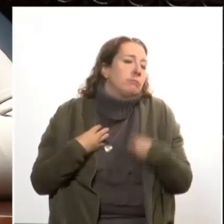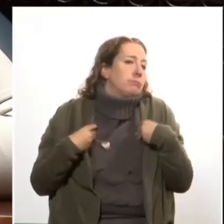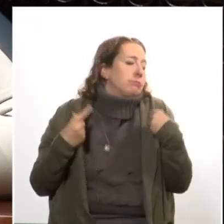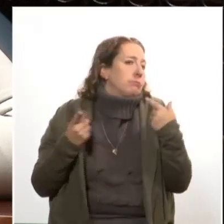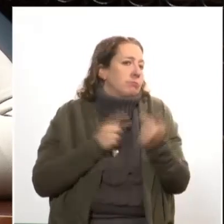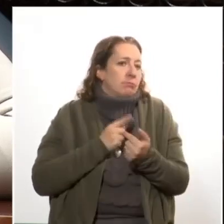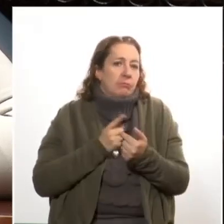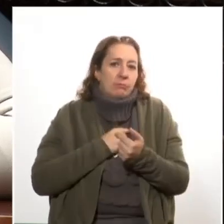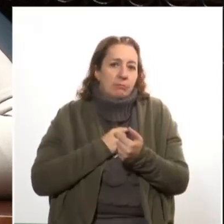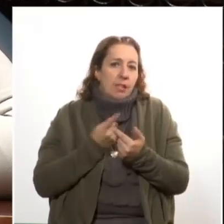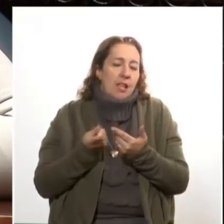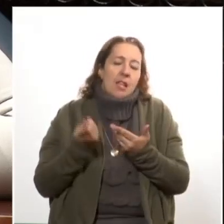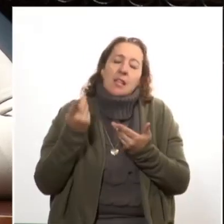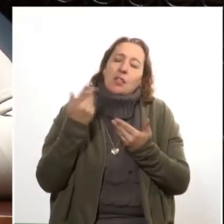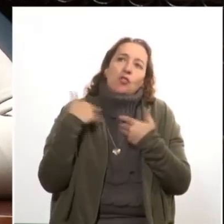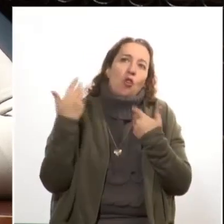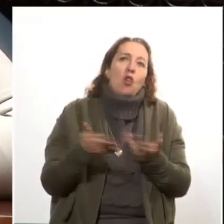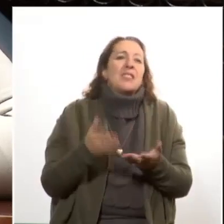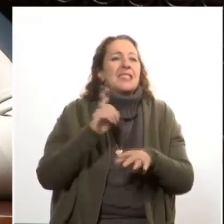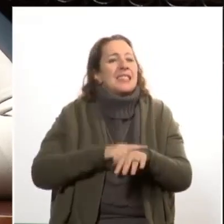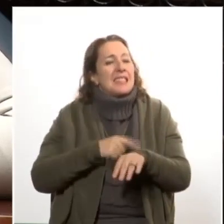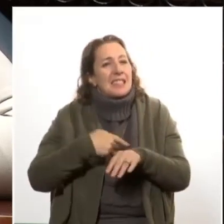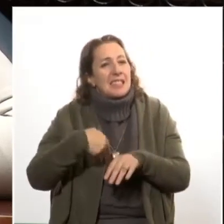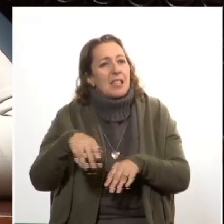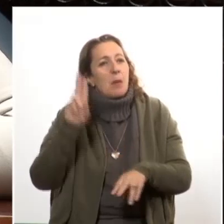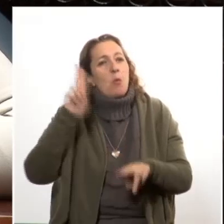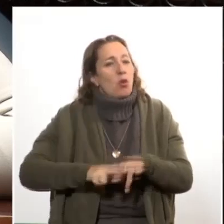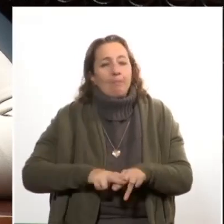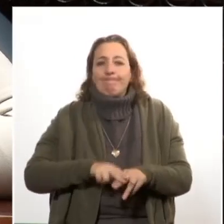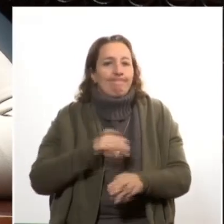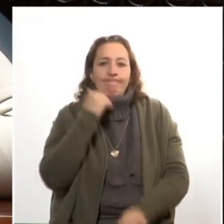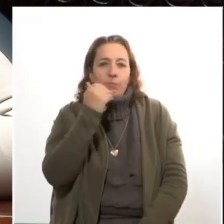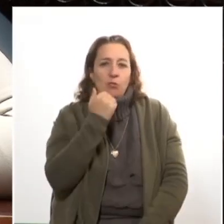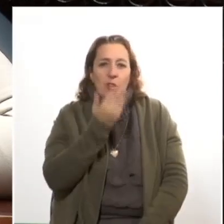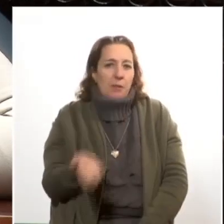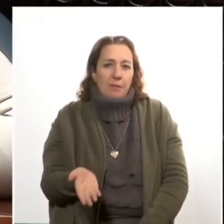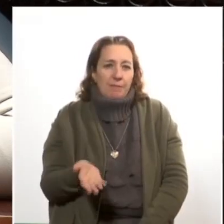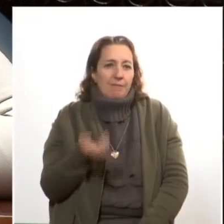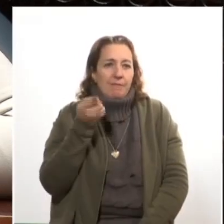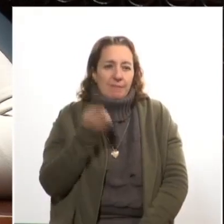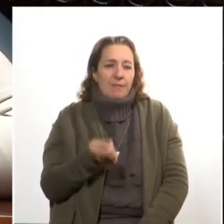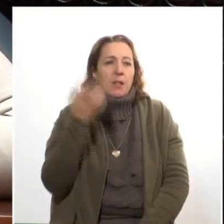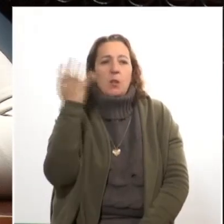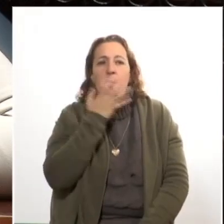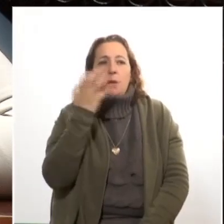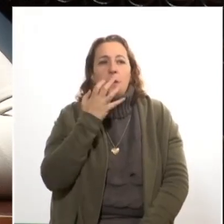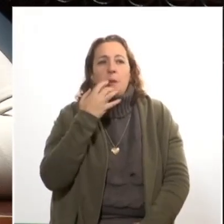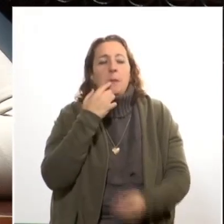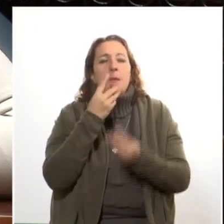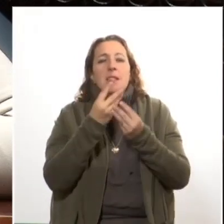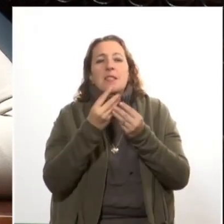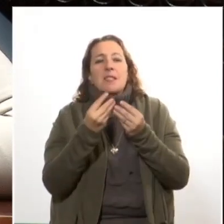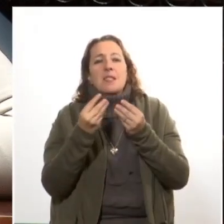duelo contenido, todo ese tiempo, y se murió sin saberlo. Es la más cruda descripción de la